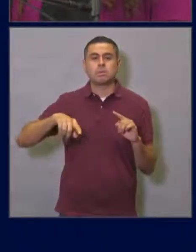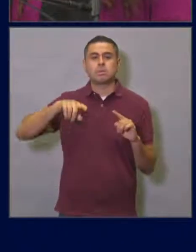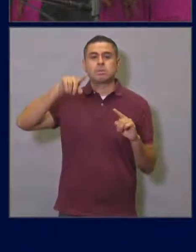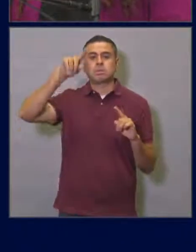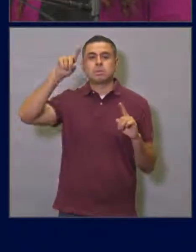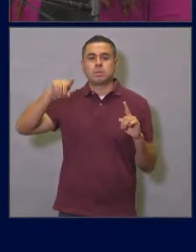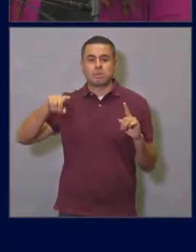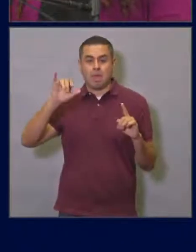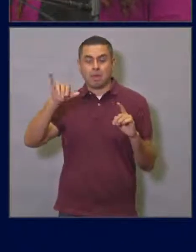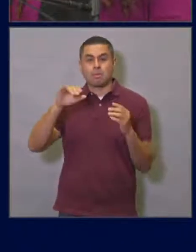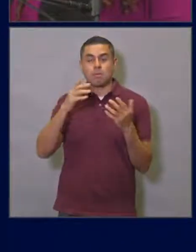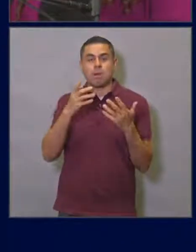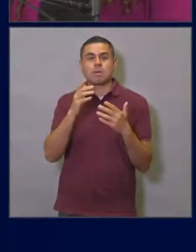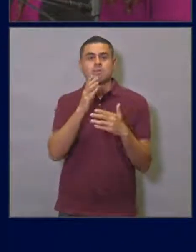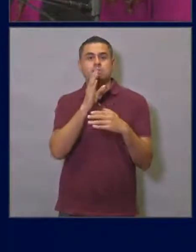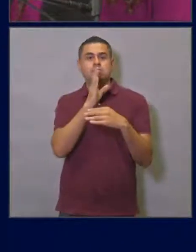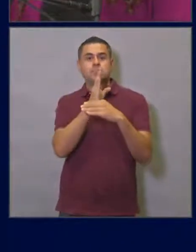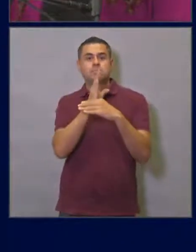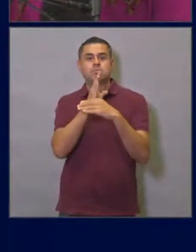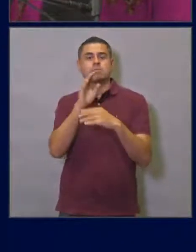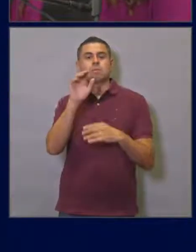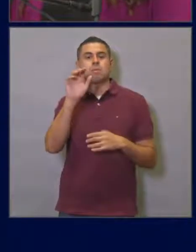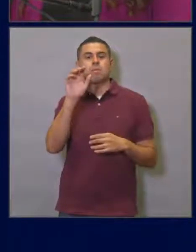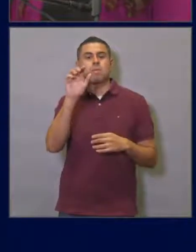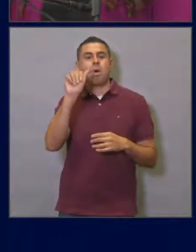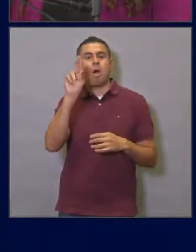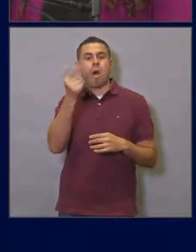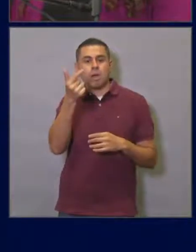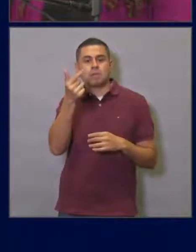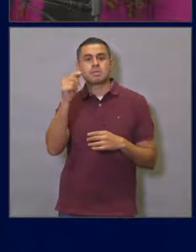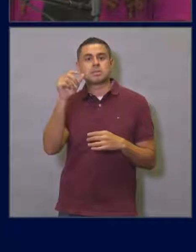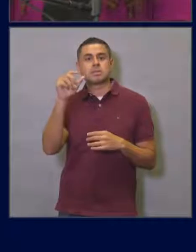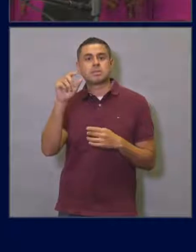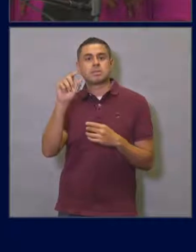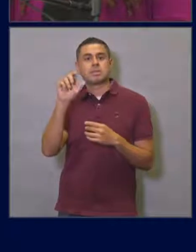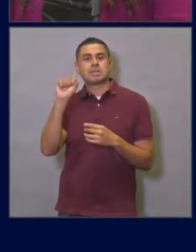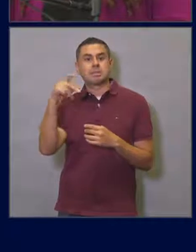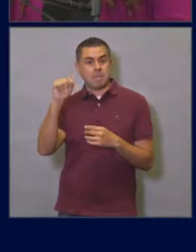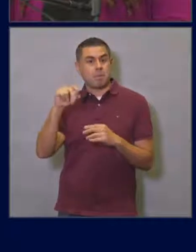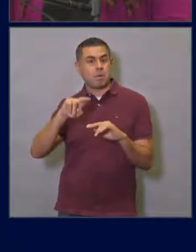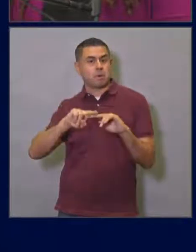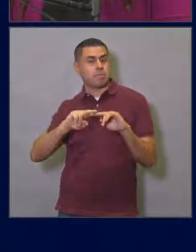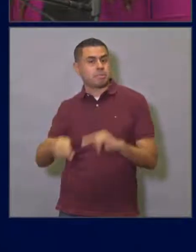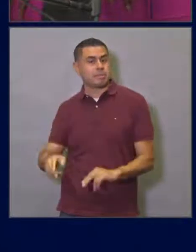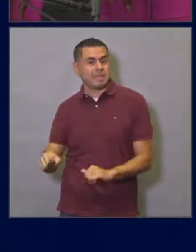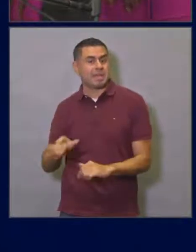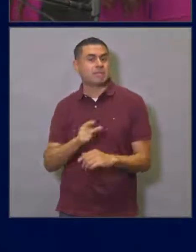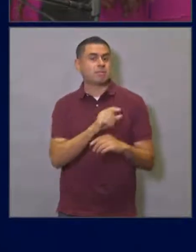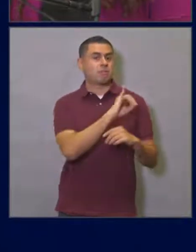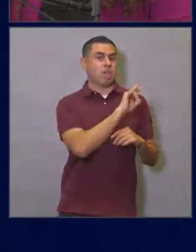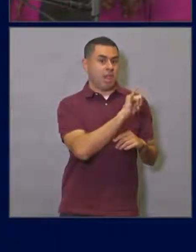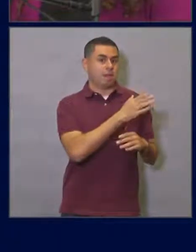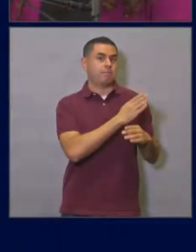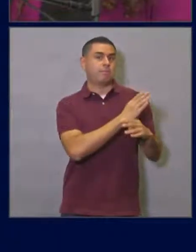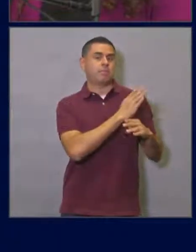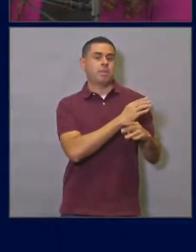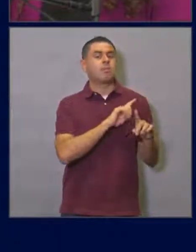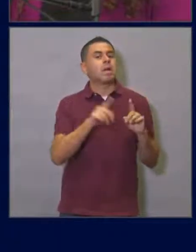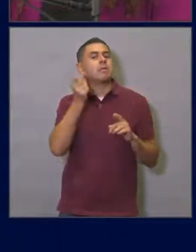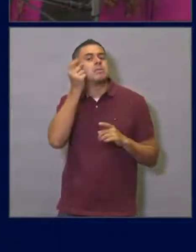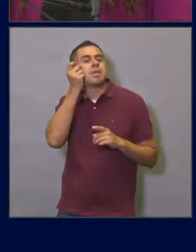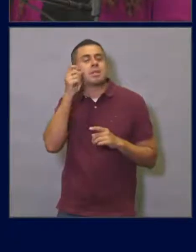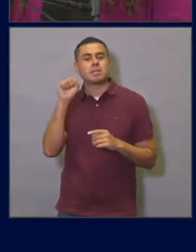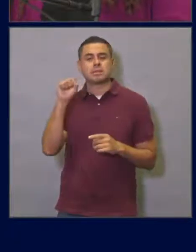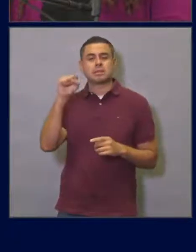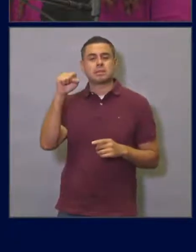desde principios de agosto hasta principios de septiembre. Sin embargo, desde mediados de septiembre empezamos a